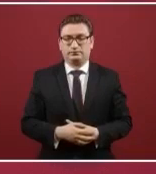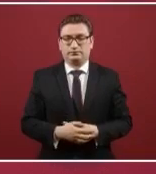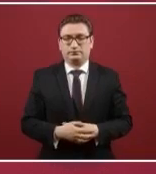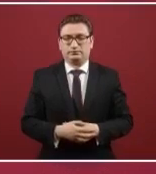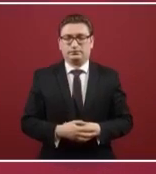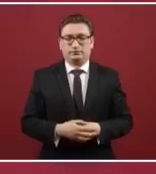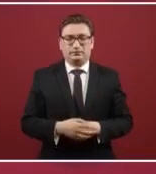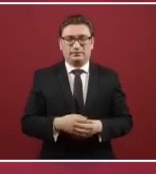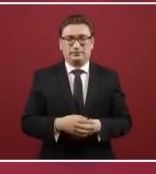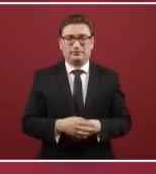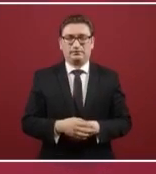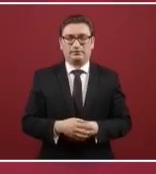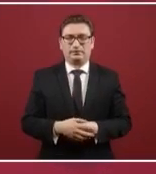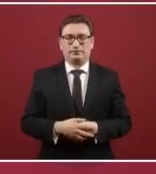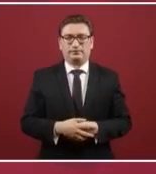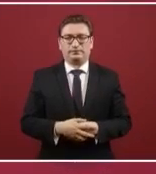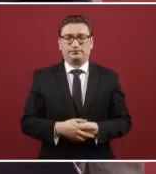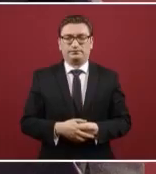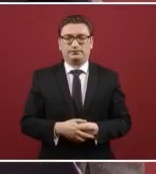no es eso.